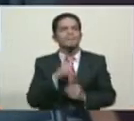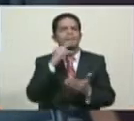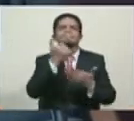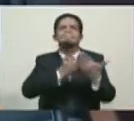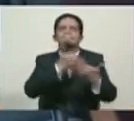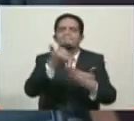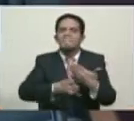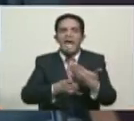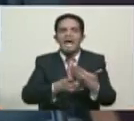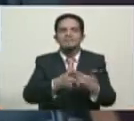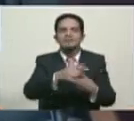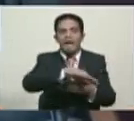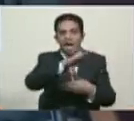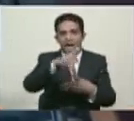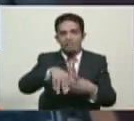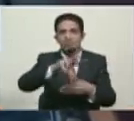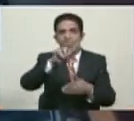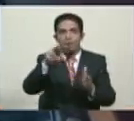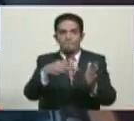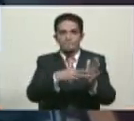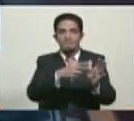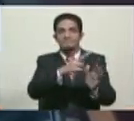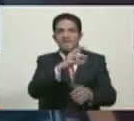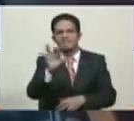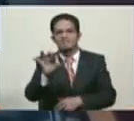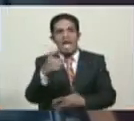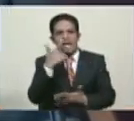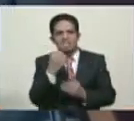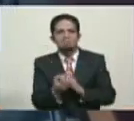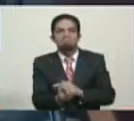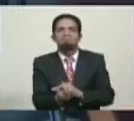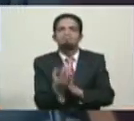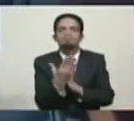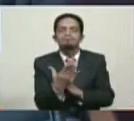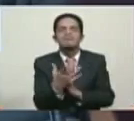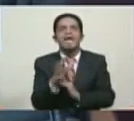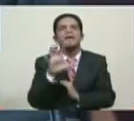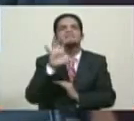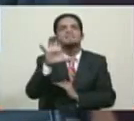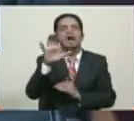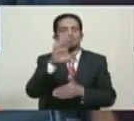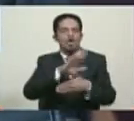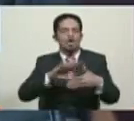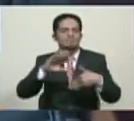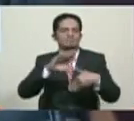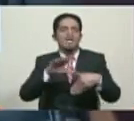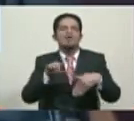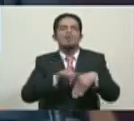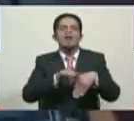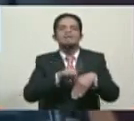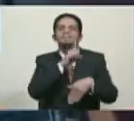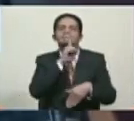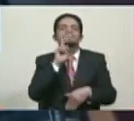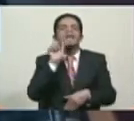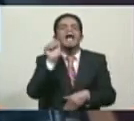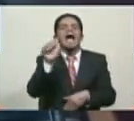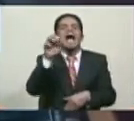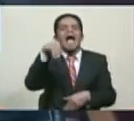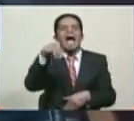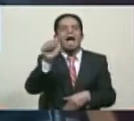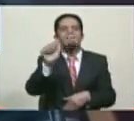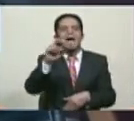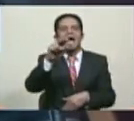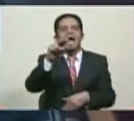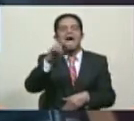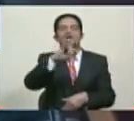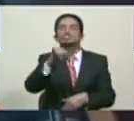Monroe de estos tiempos. Querían crear el gran Estado Federal Amazónico con las Amazonías de Brasil,